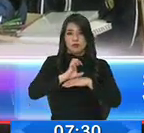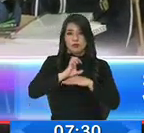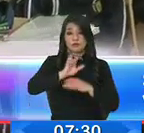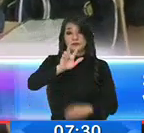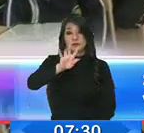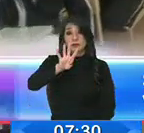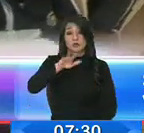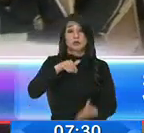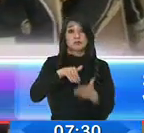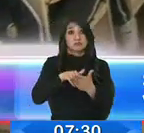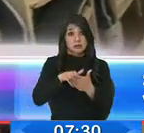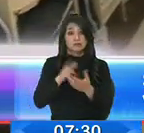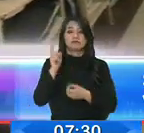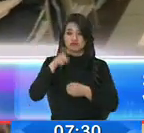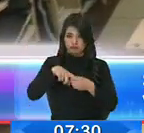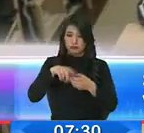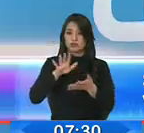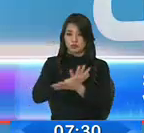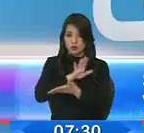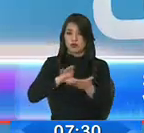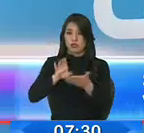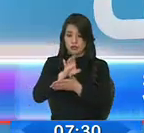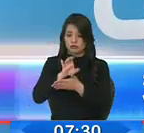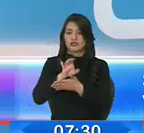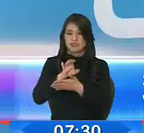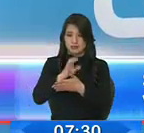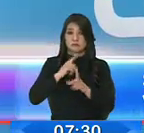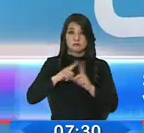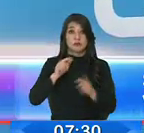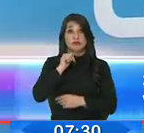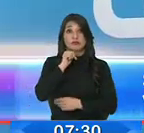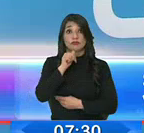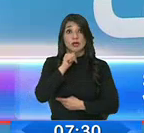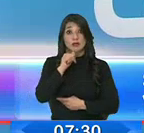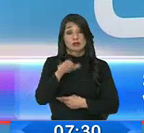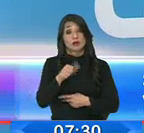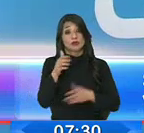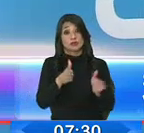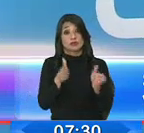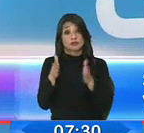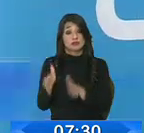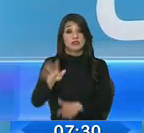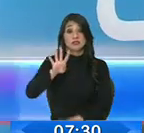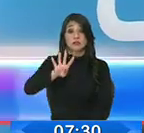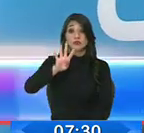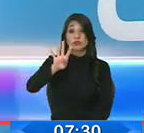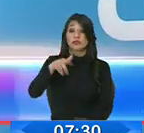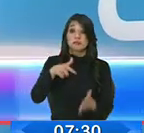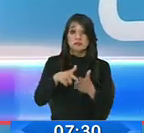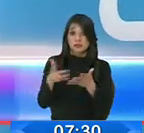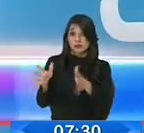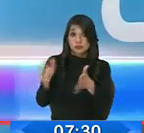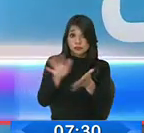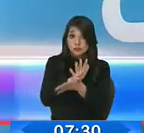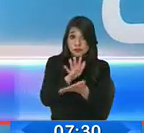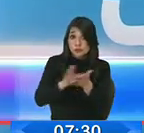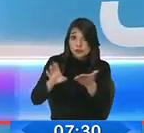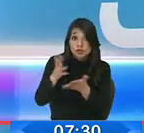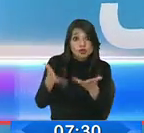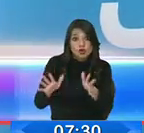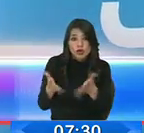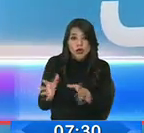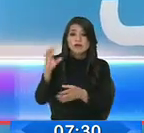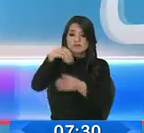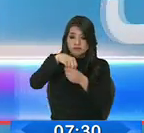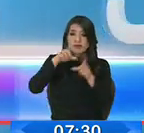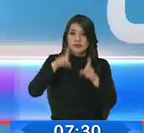se encuentran en el sistema educativo. Nos queda todavía la otra parte, los 54.000 restantes que tenemos todavía que incluir en el